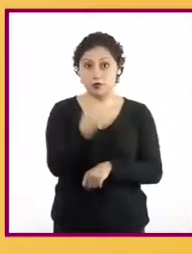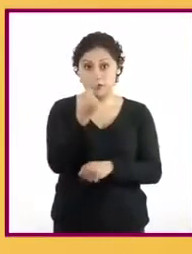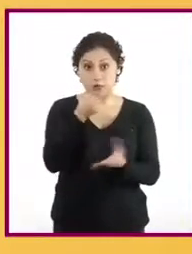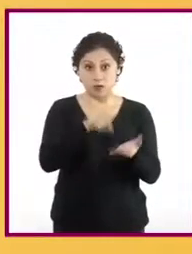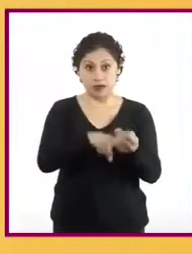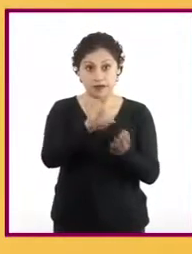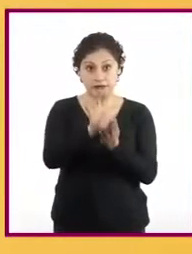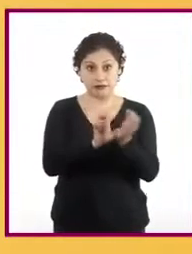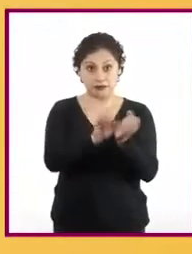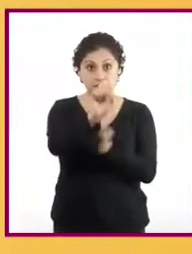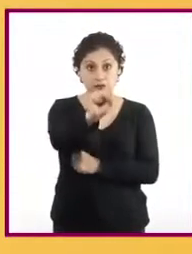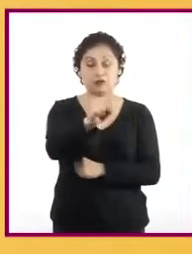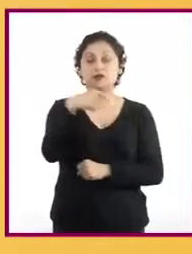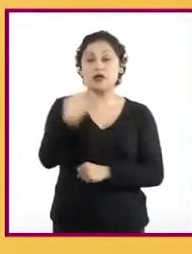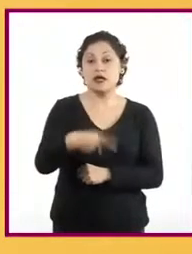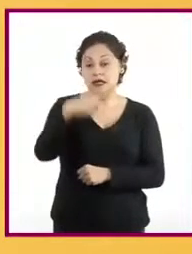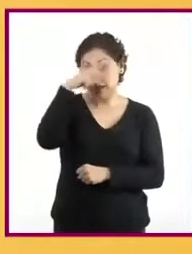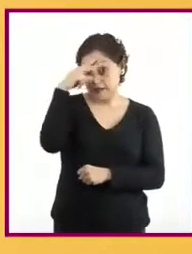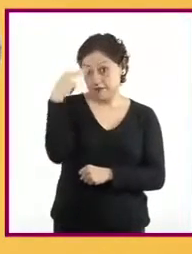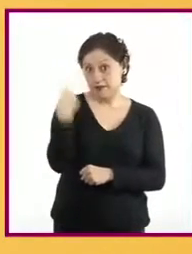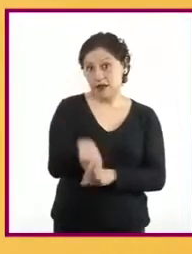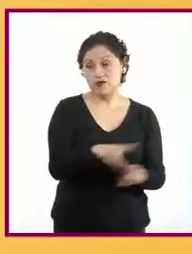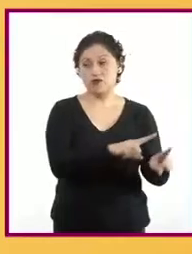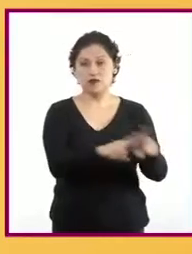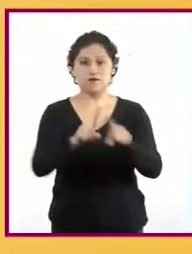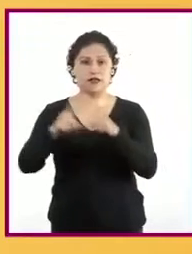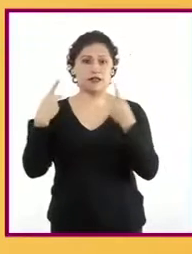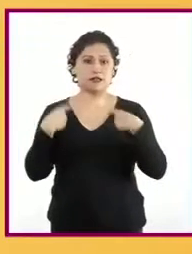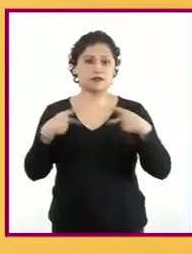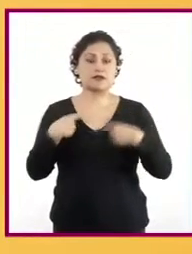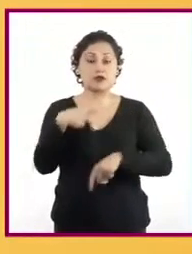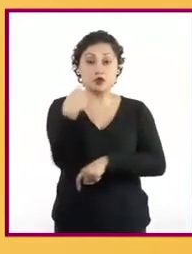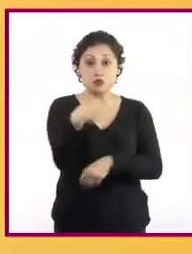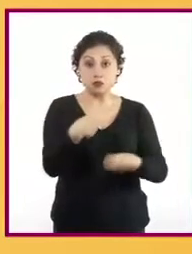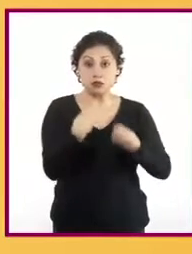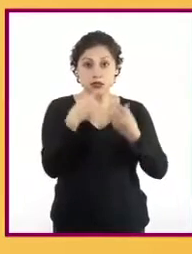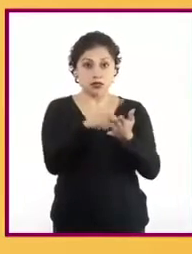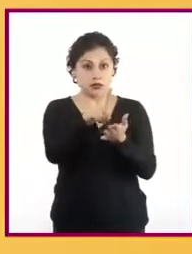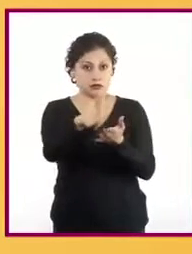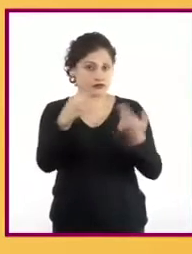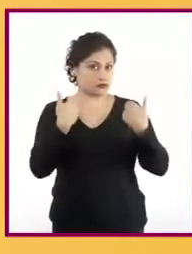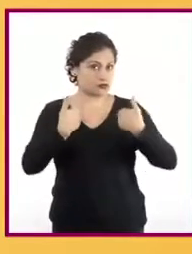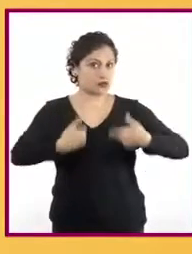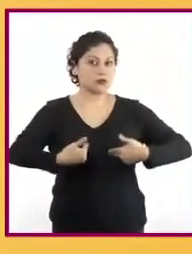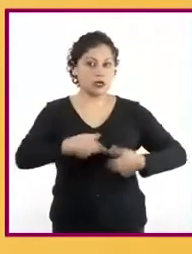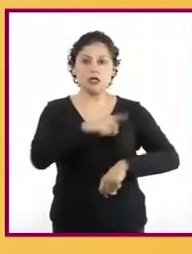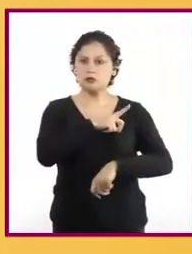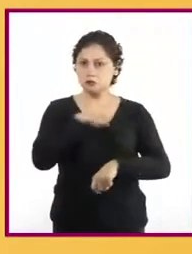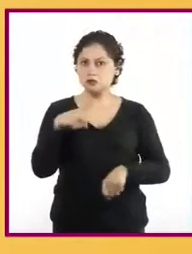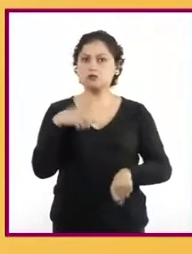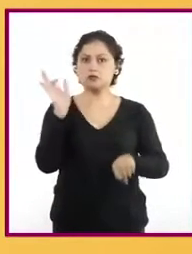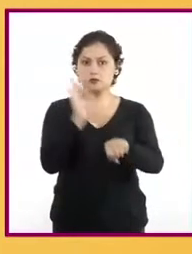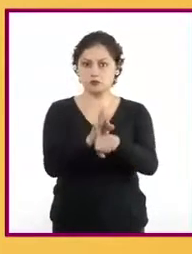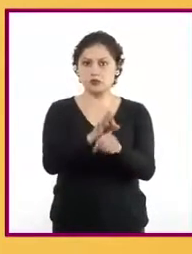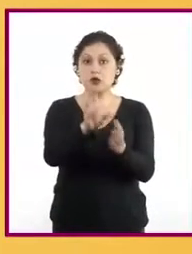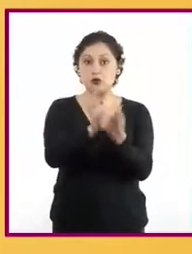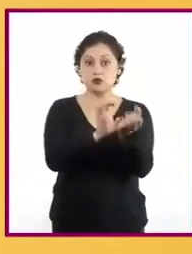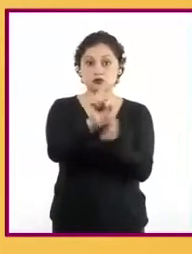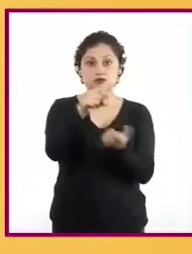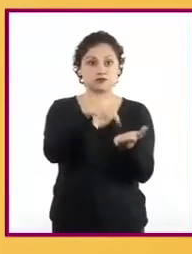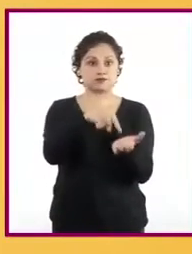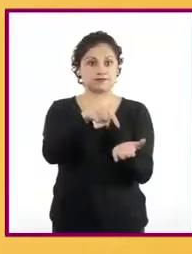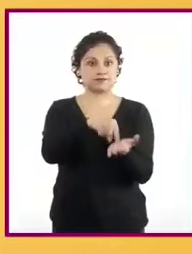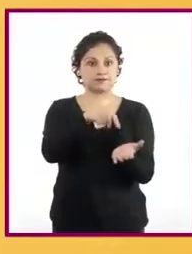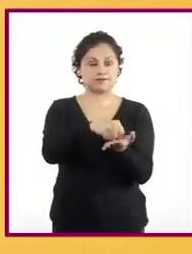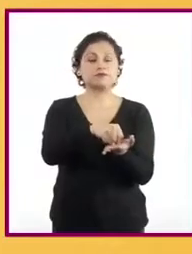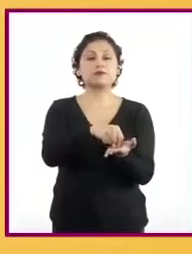Carta Magna, en México todas las personas gozarán de los derechos humanos reconocidos en la Constitución y en los